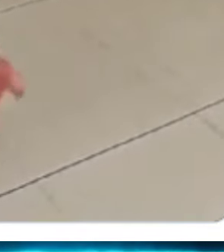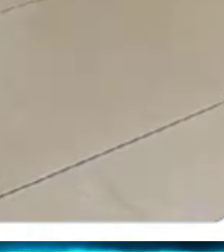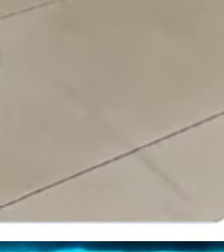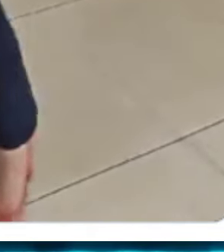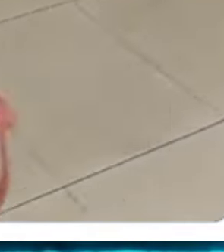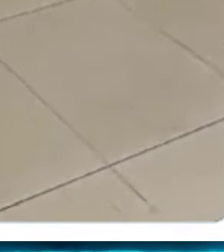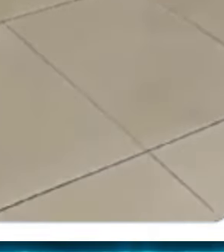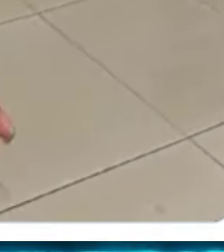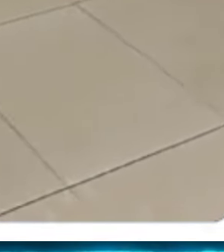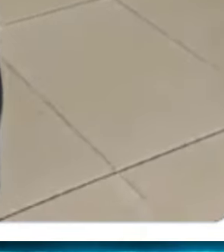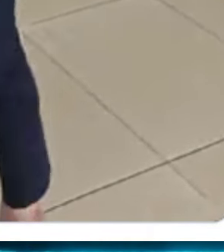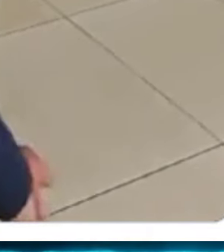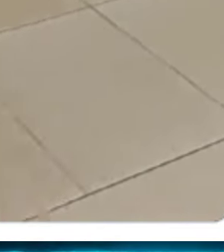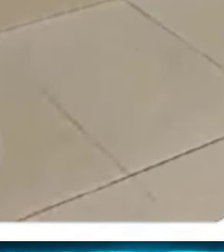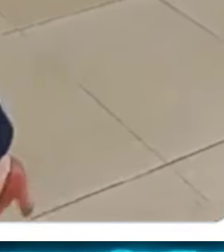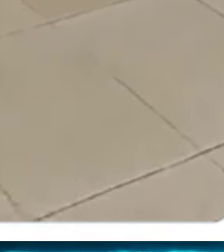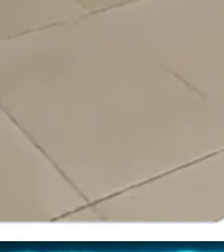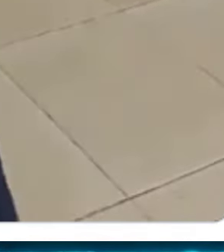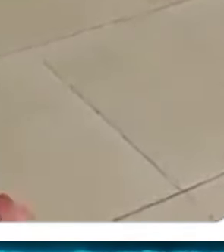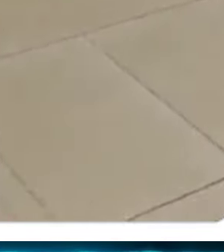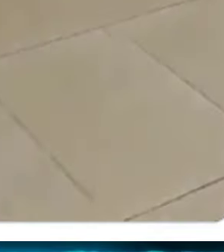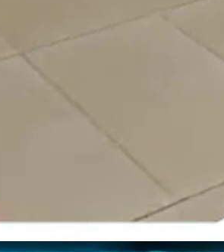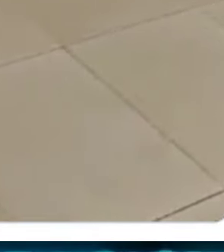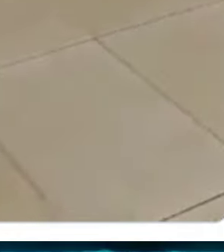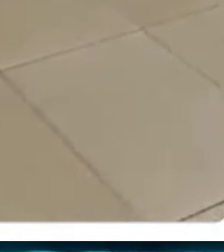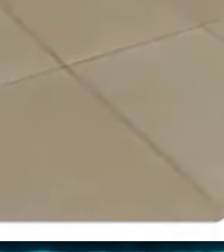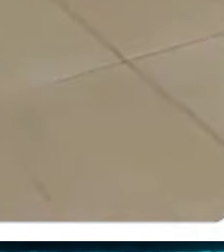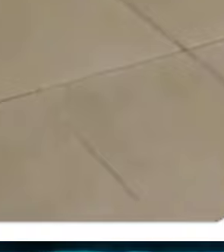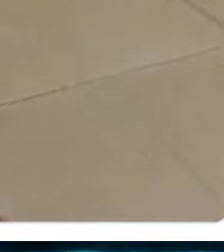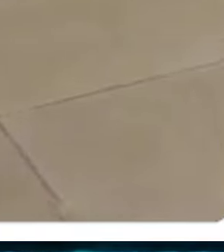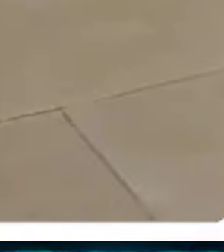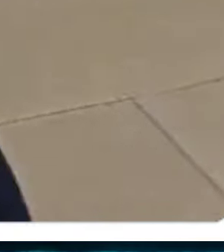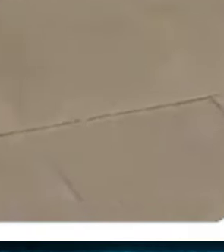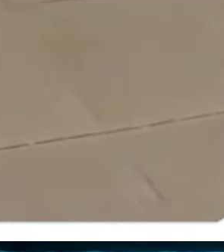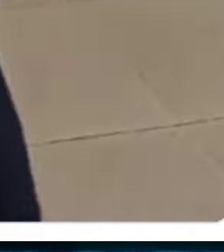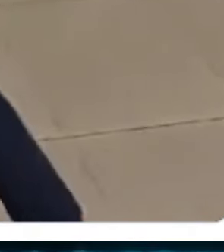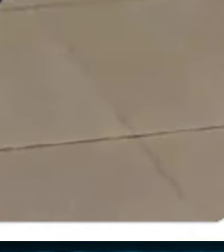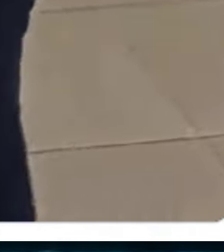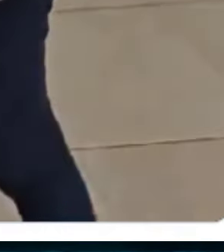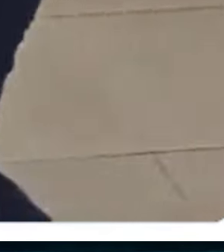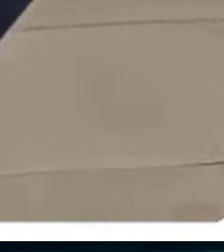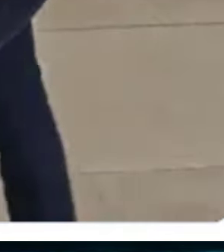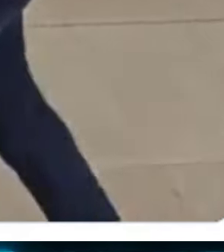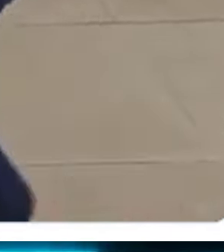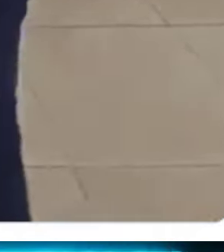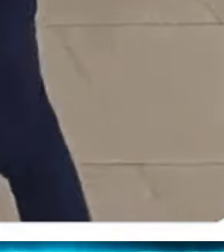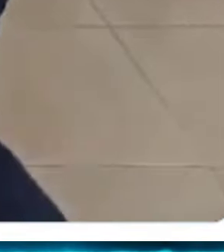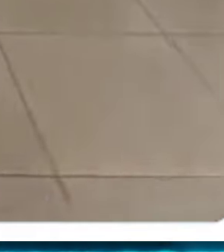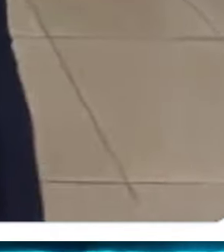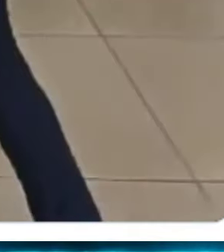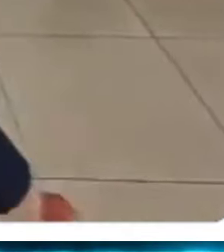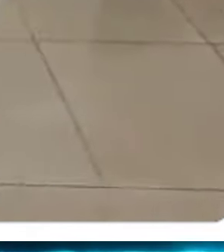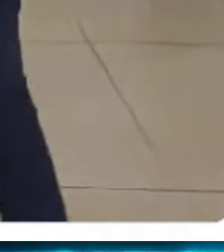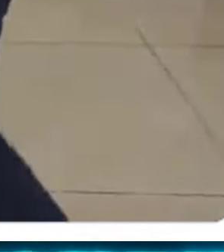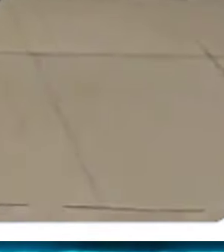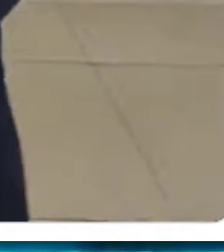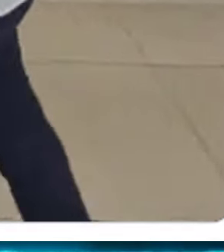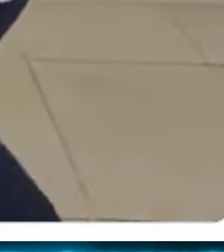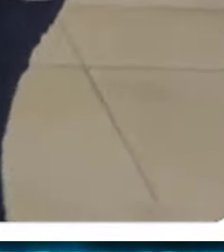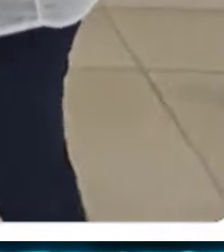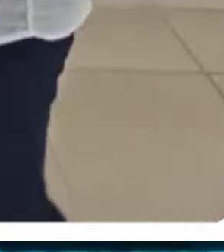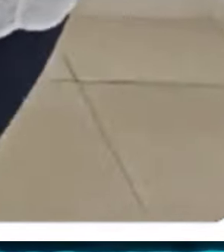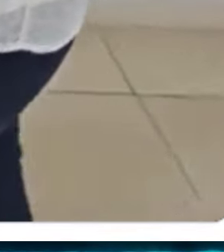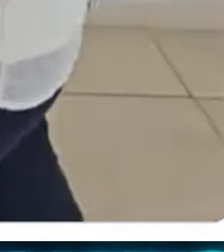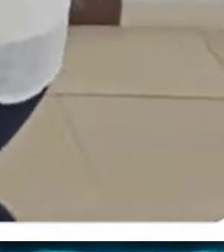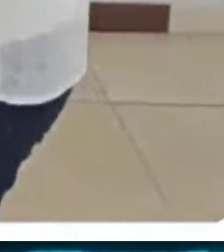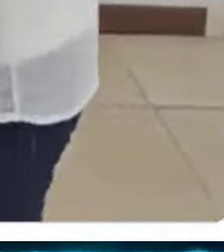un incremento injustificado en el patrimonio del exlegislador, quien no ha podido justificar la procedencia de un monto de